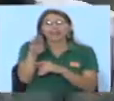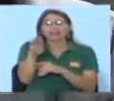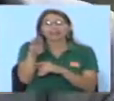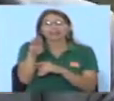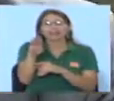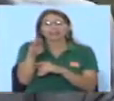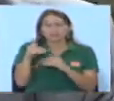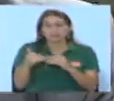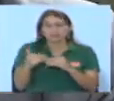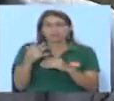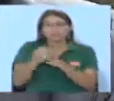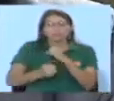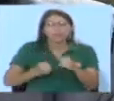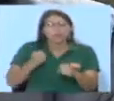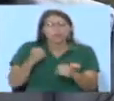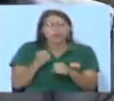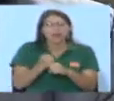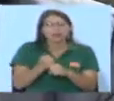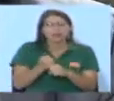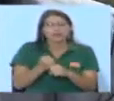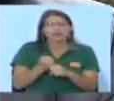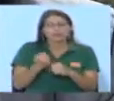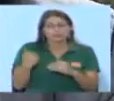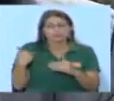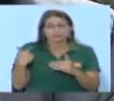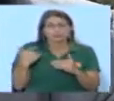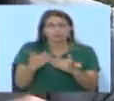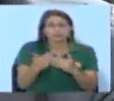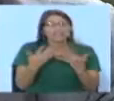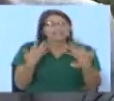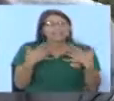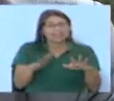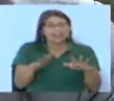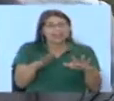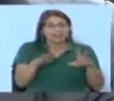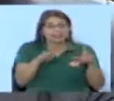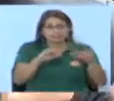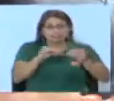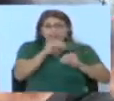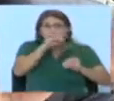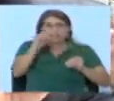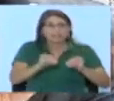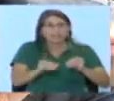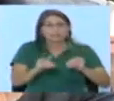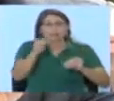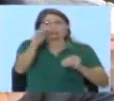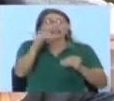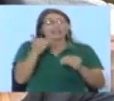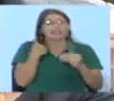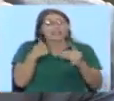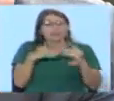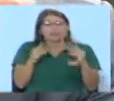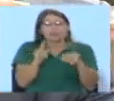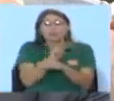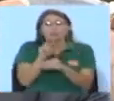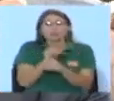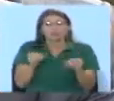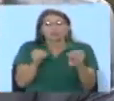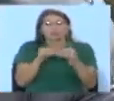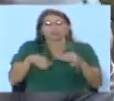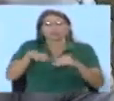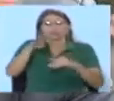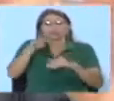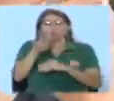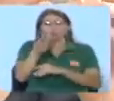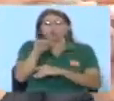el 53% de la población ya tiene acceso a enlaces mayores de 2 megas. Cuando se parte de un estudio de qué es